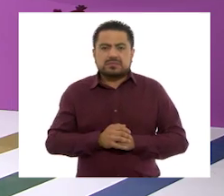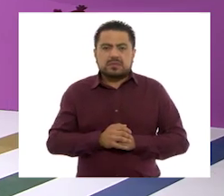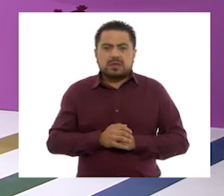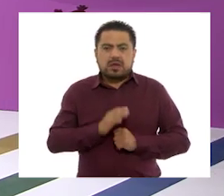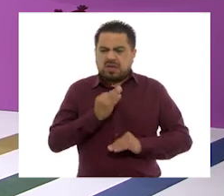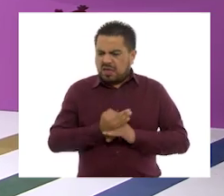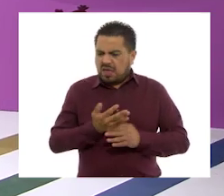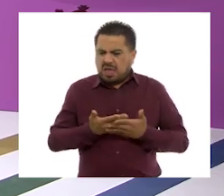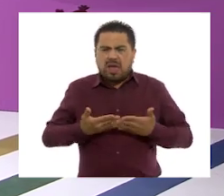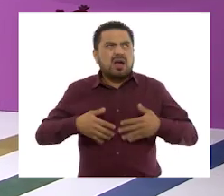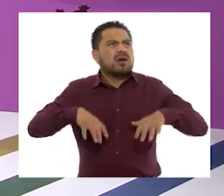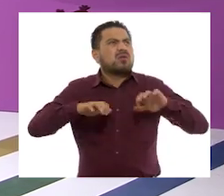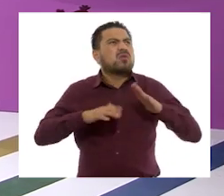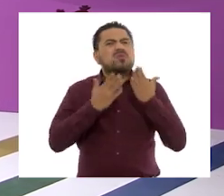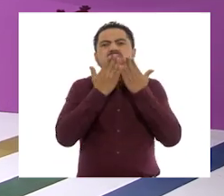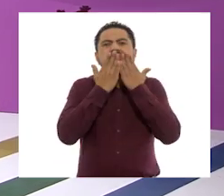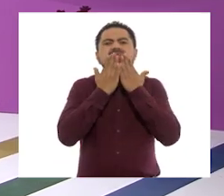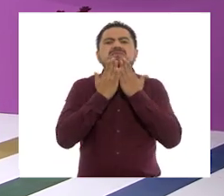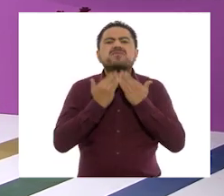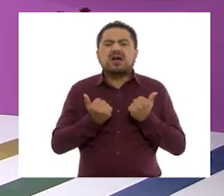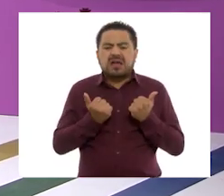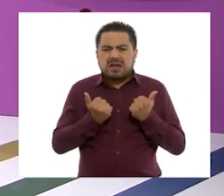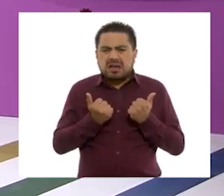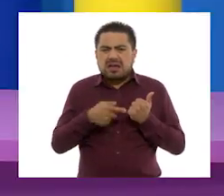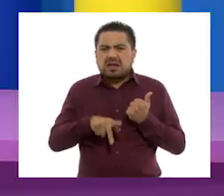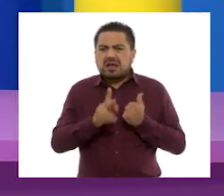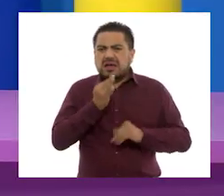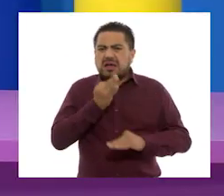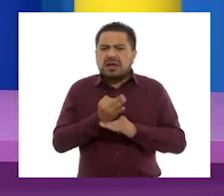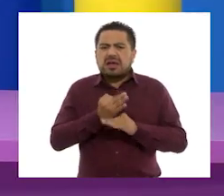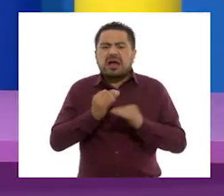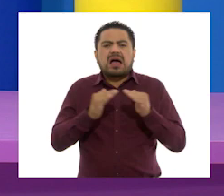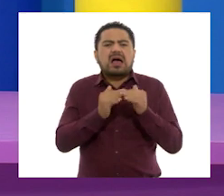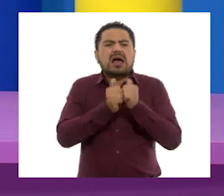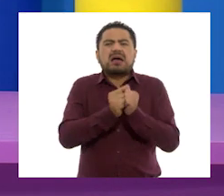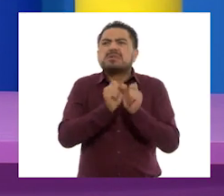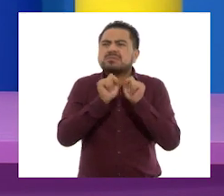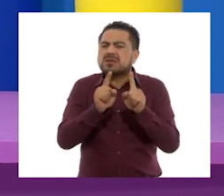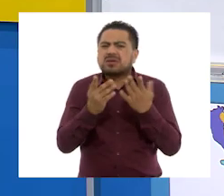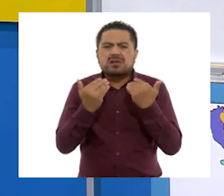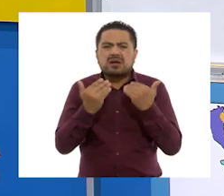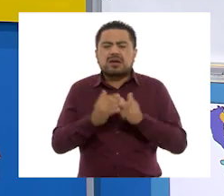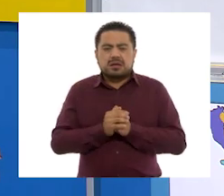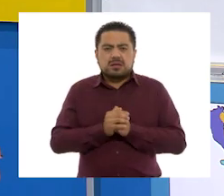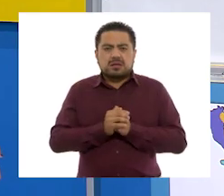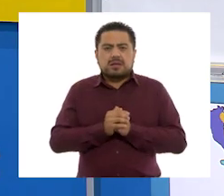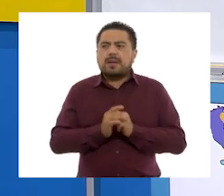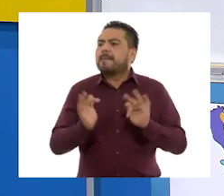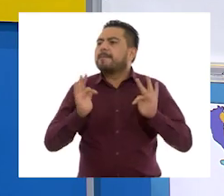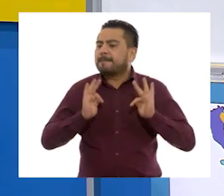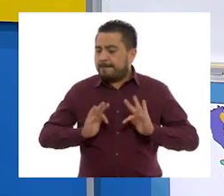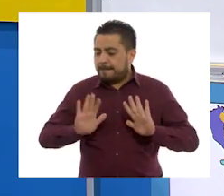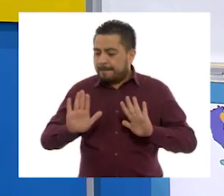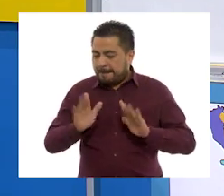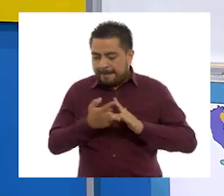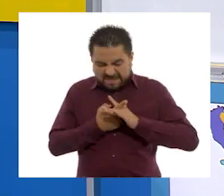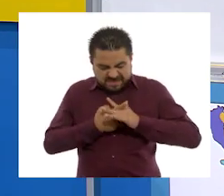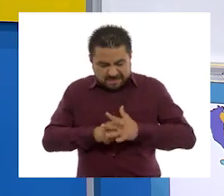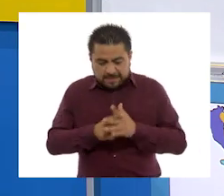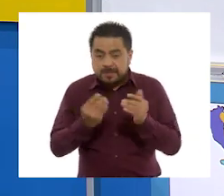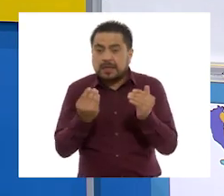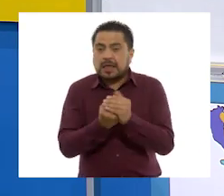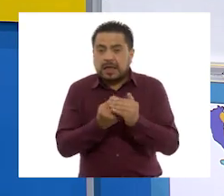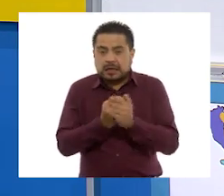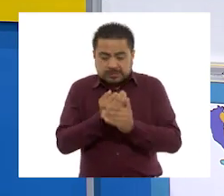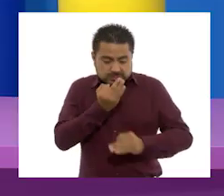época de lluvias y por la pandemia tampoco hay casi tráfico. Calma, Raúl, ya vamos a empezar con la